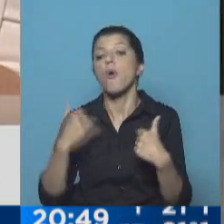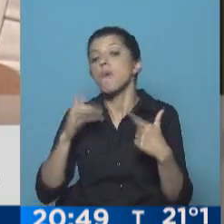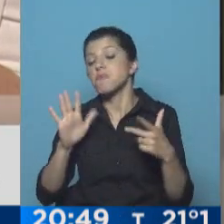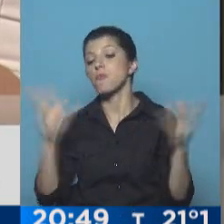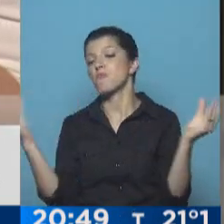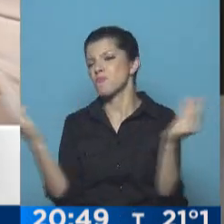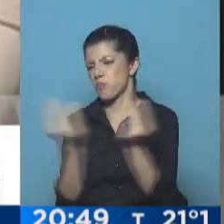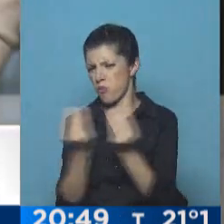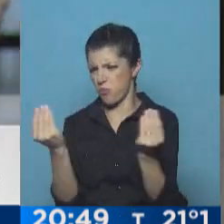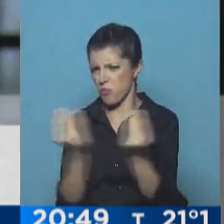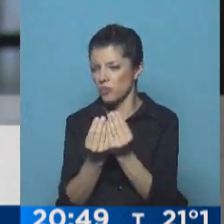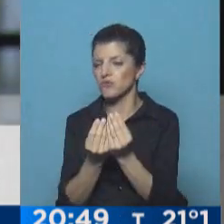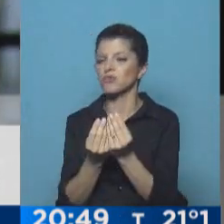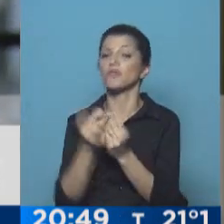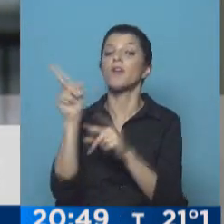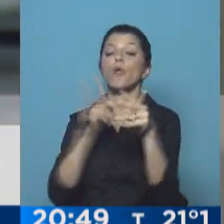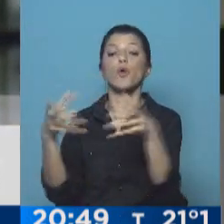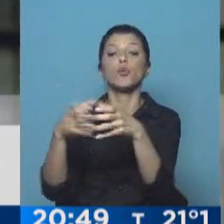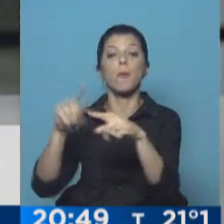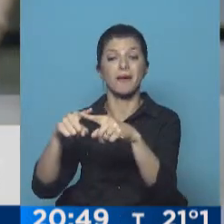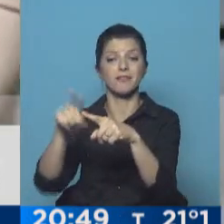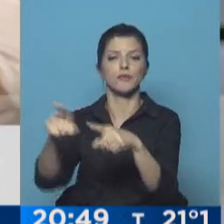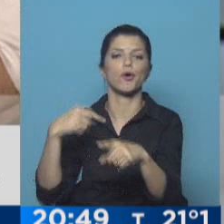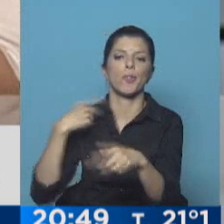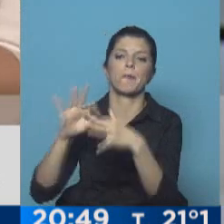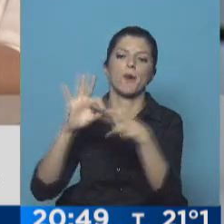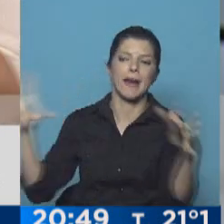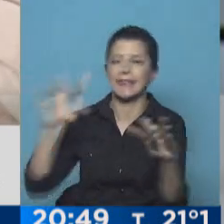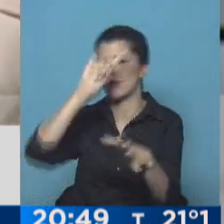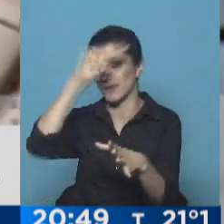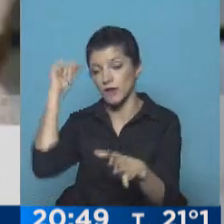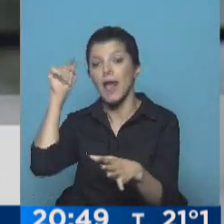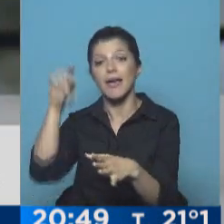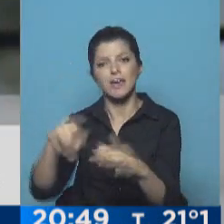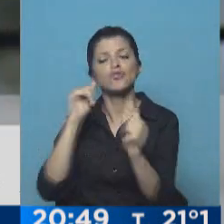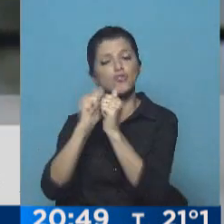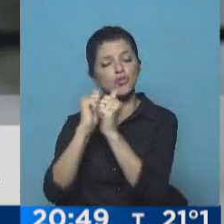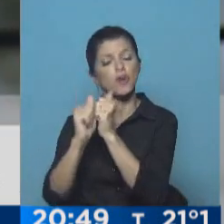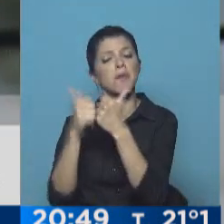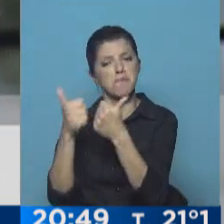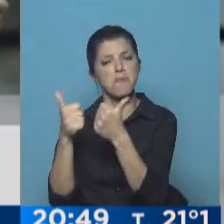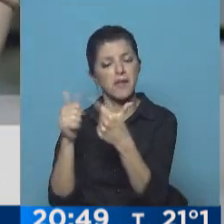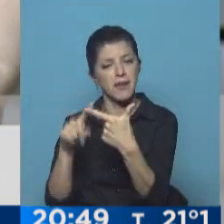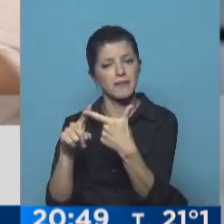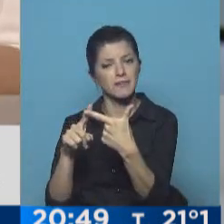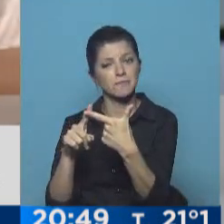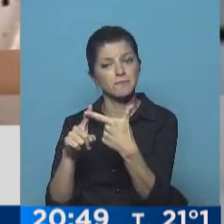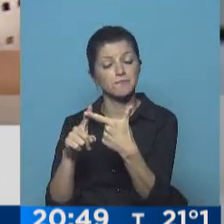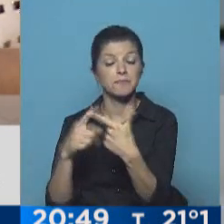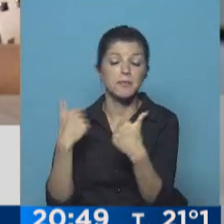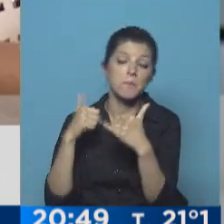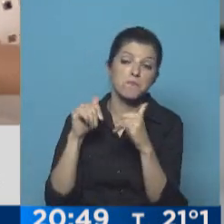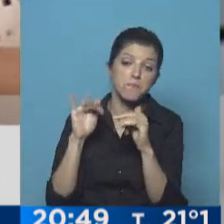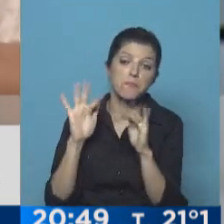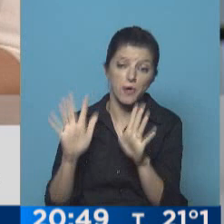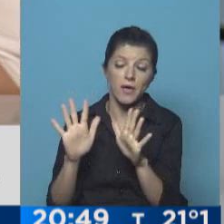muchos que son militantes de partidos populares democráticos nacionales que tienen Buenas historias y que tal vez